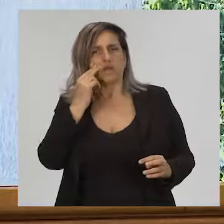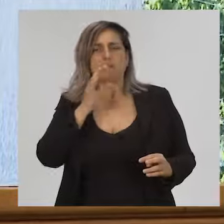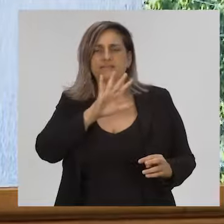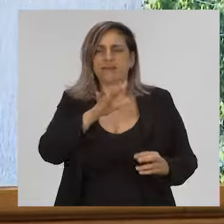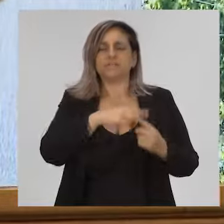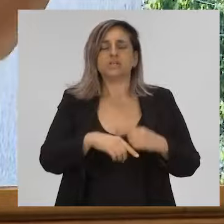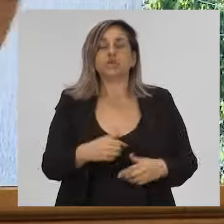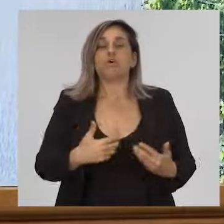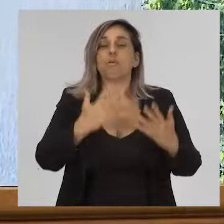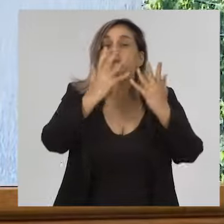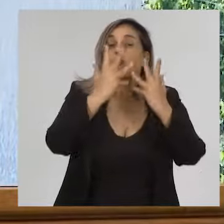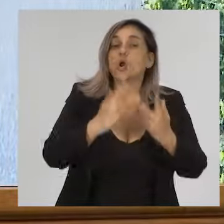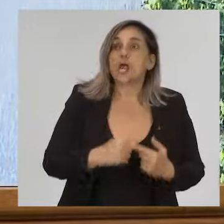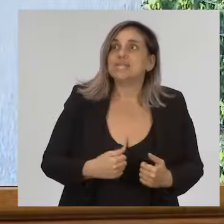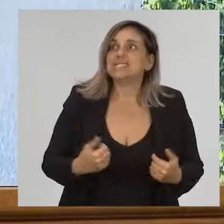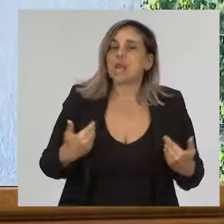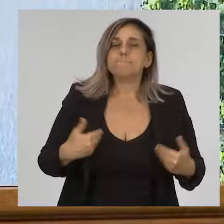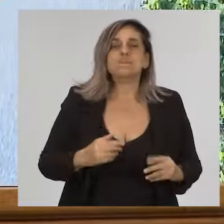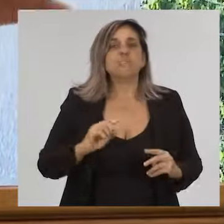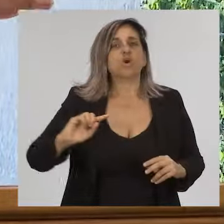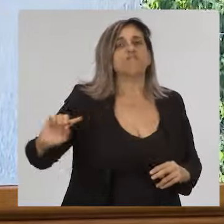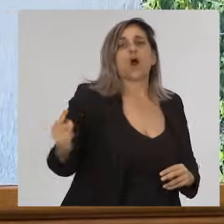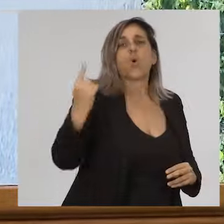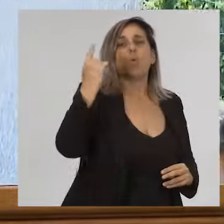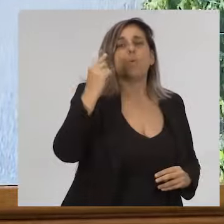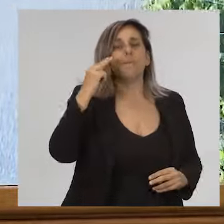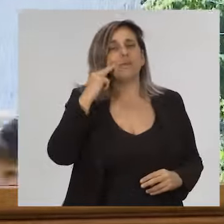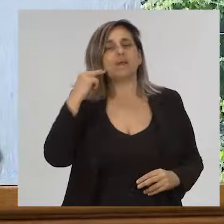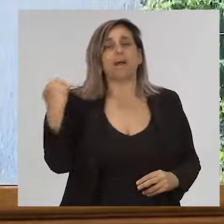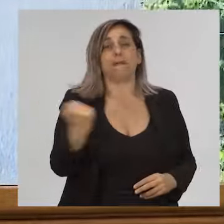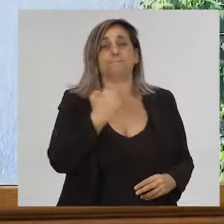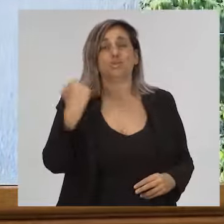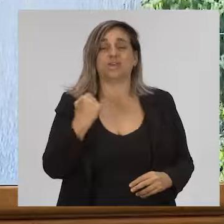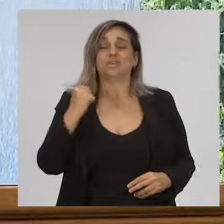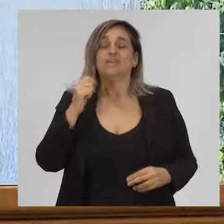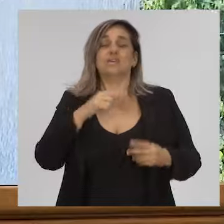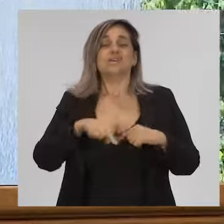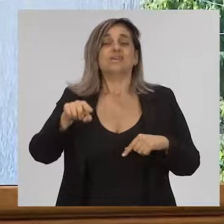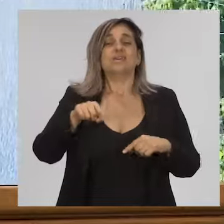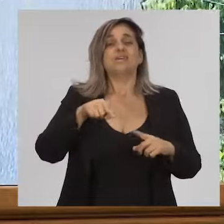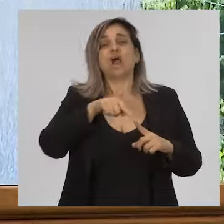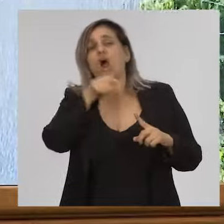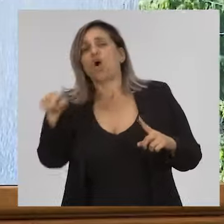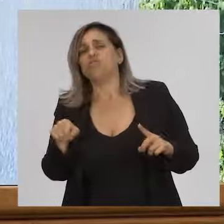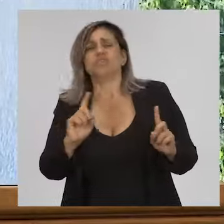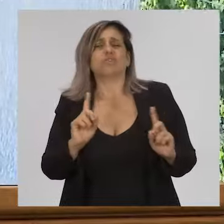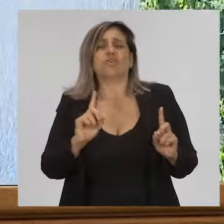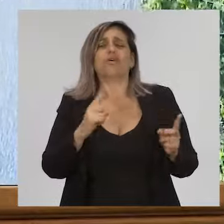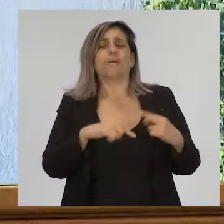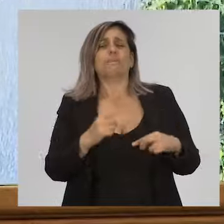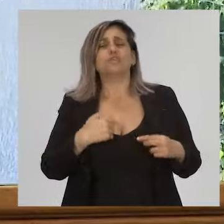y así sucesivamente. Y me di cuenta que en realidad había uno importante, pero era el que no me dejaba ver todo el